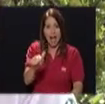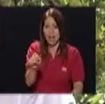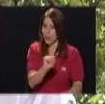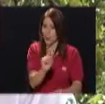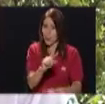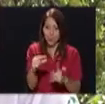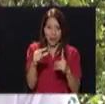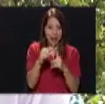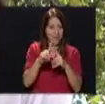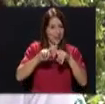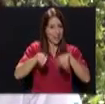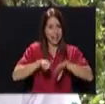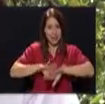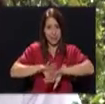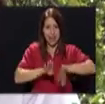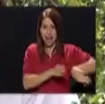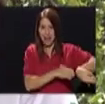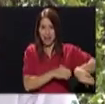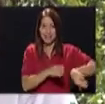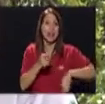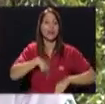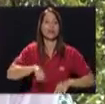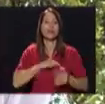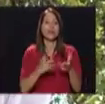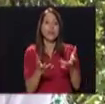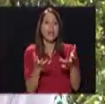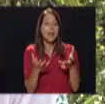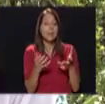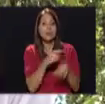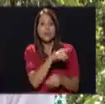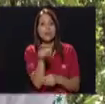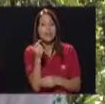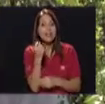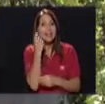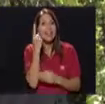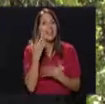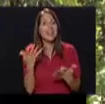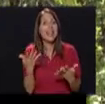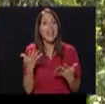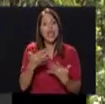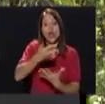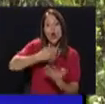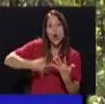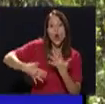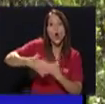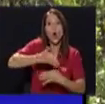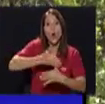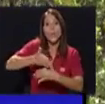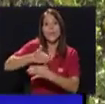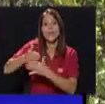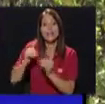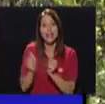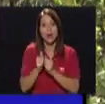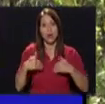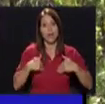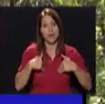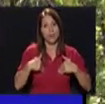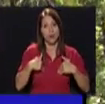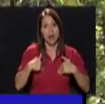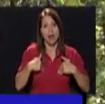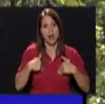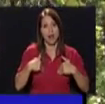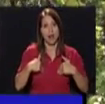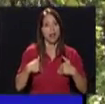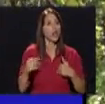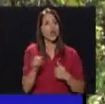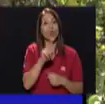que son plaga, ¿verdad? Ese tipo de palabras nosotros queremos eliminarlas, ¿verdad? Queremos que la gente empiece a